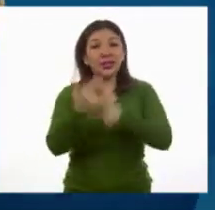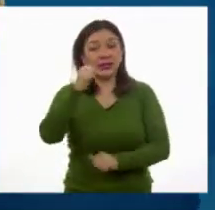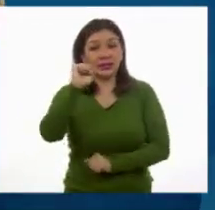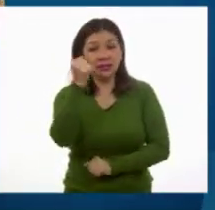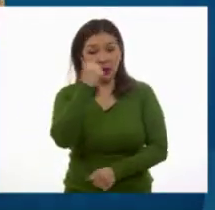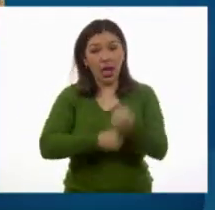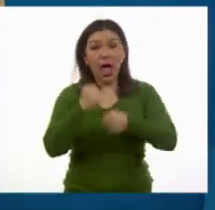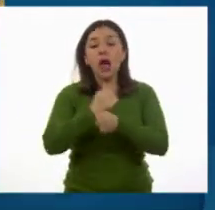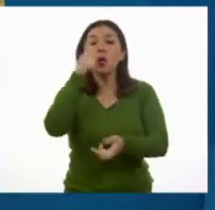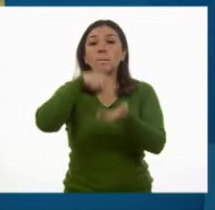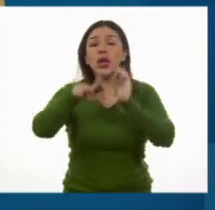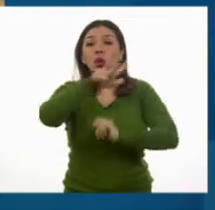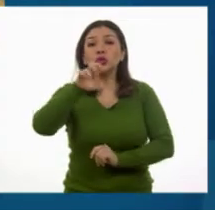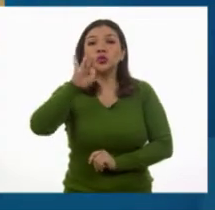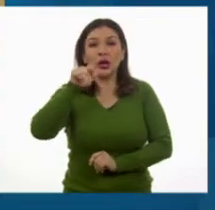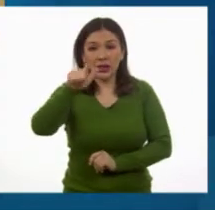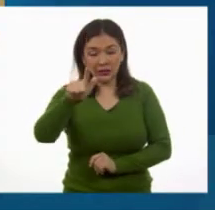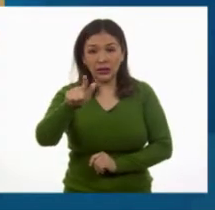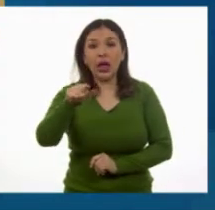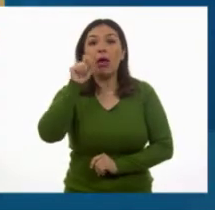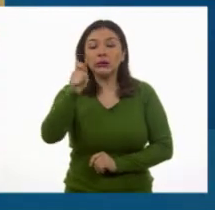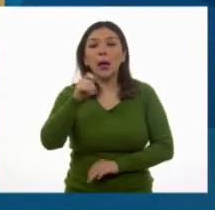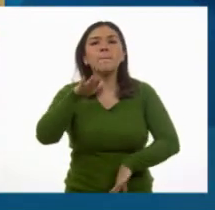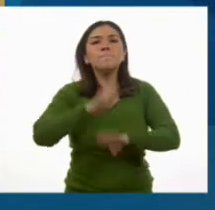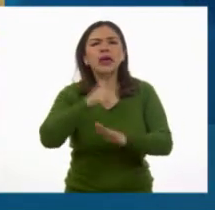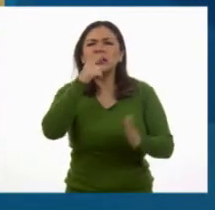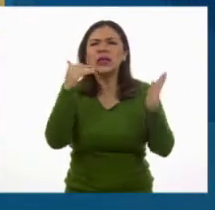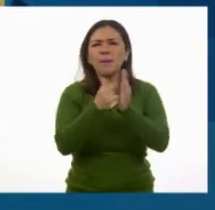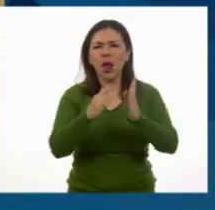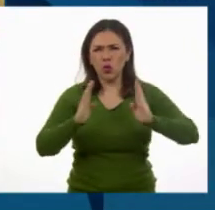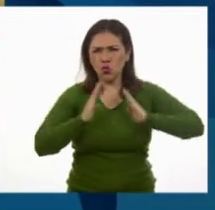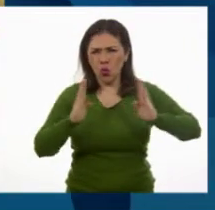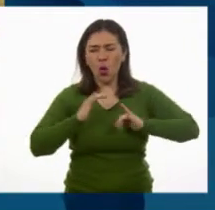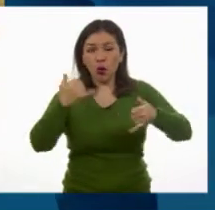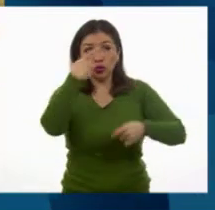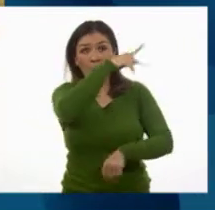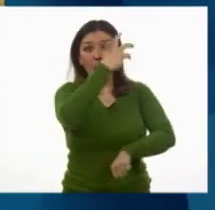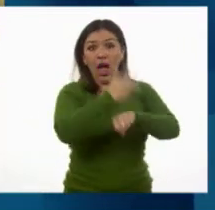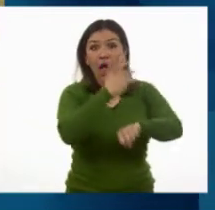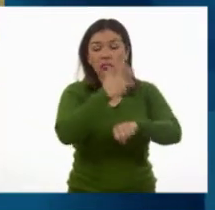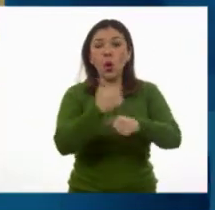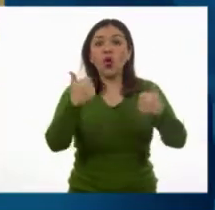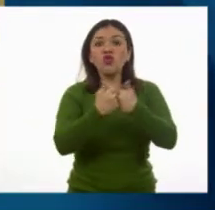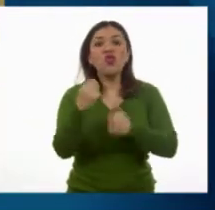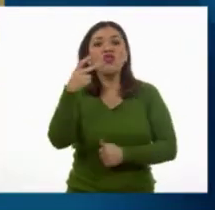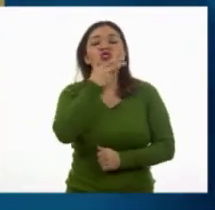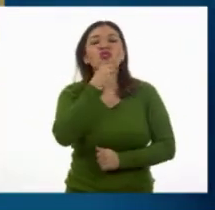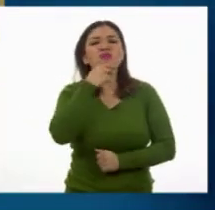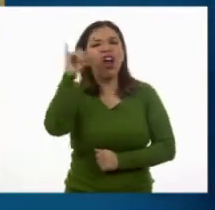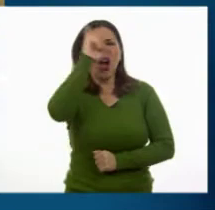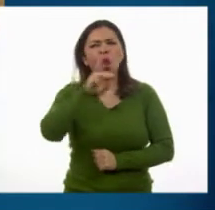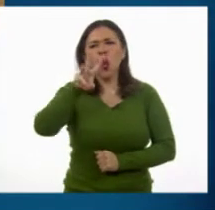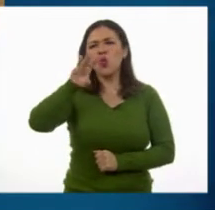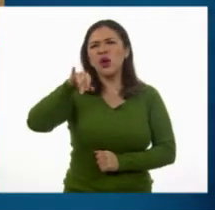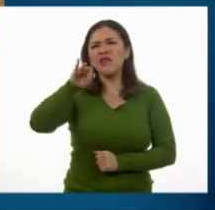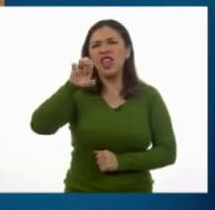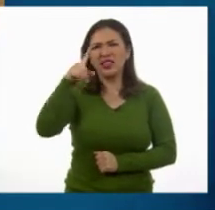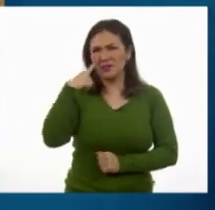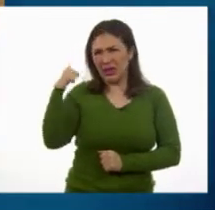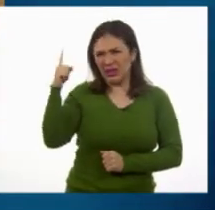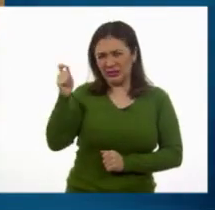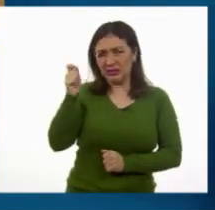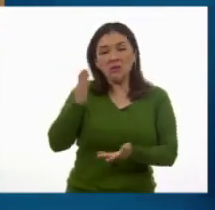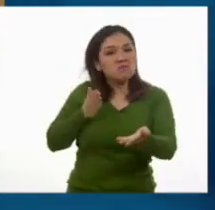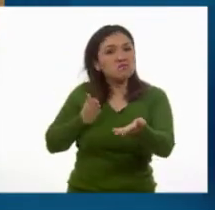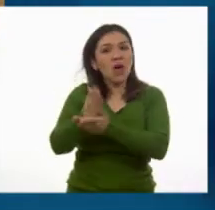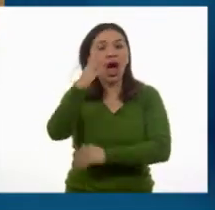septiembre de 1847, más de 7.000 soldados estadounidenses al mando del general Winfield Scott asaltan el